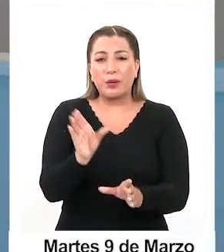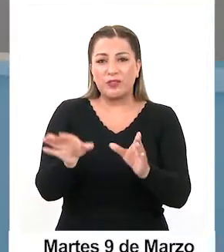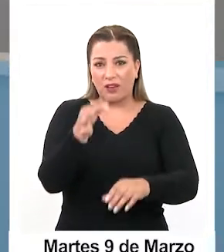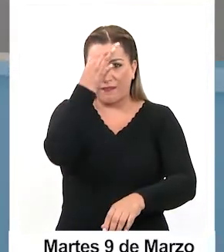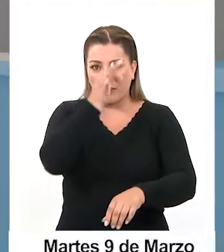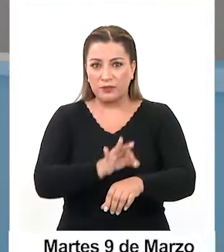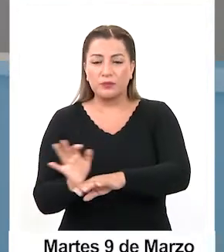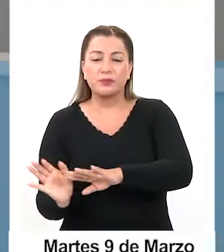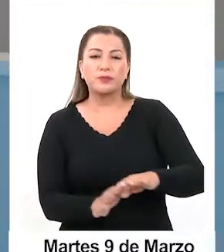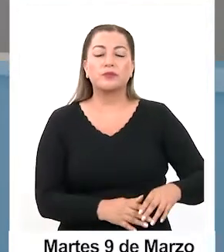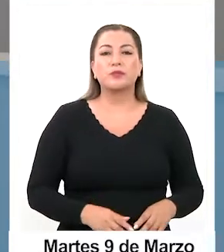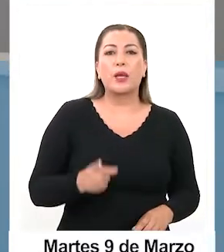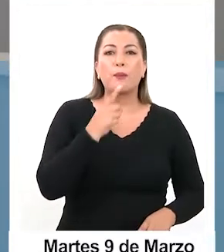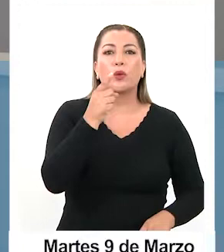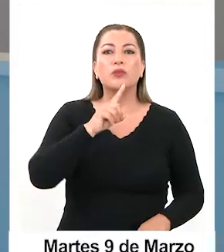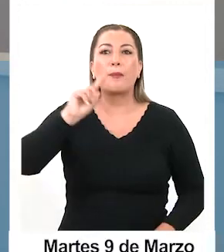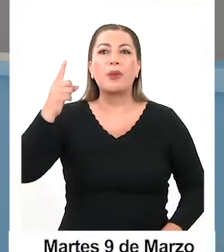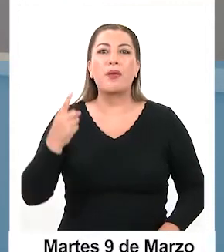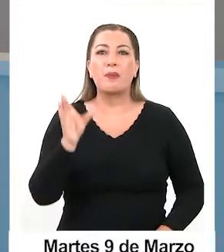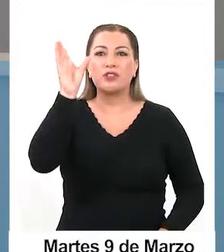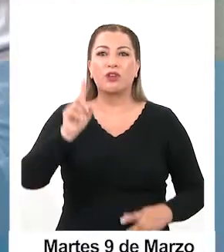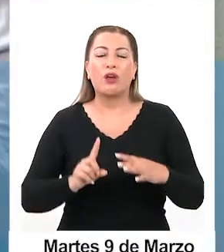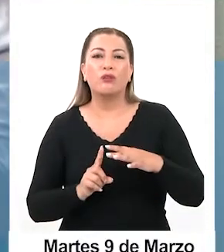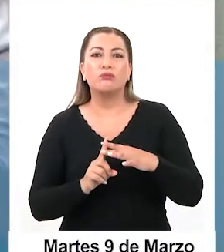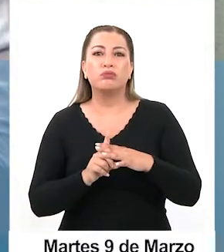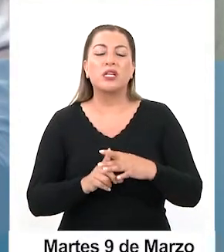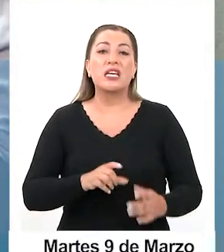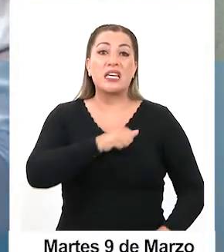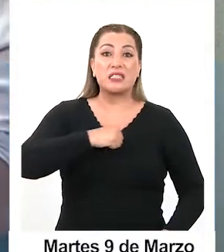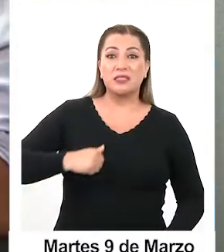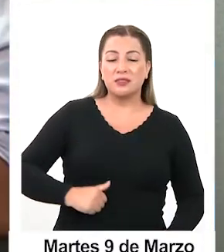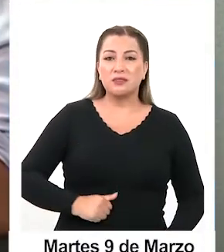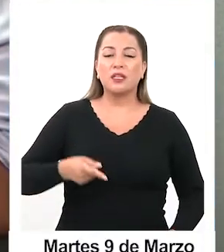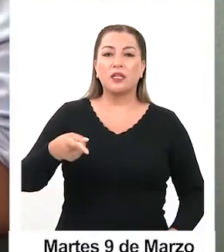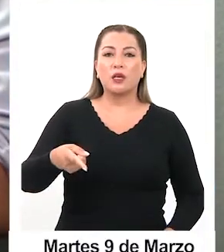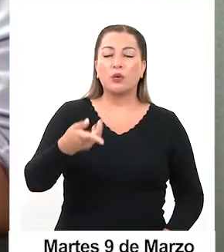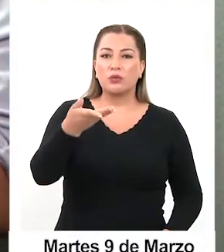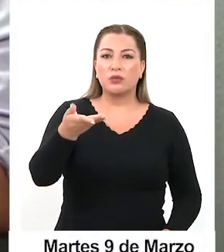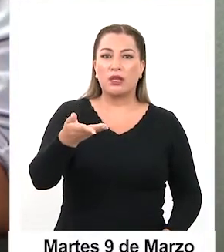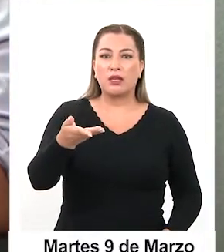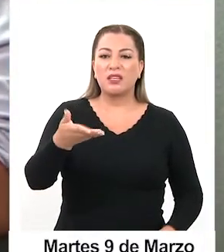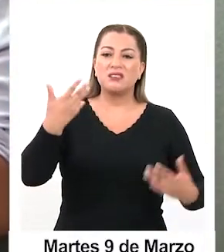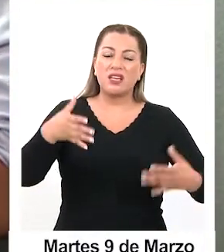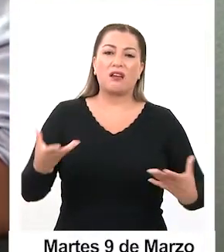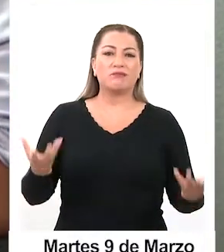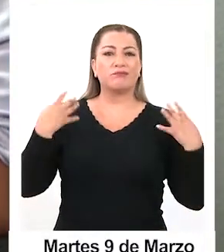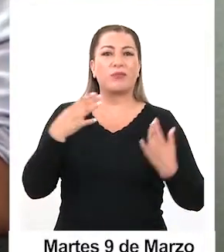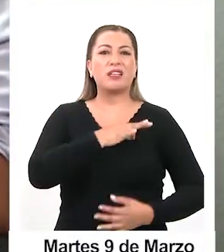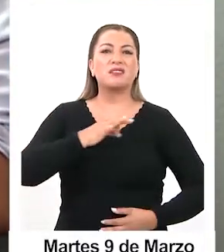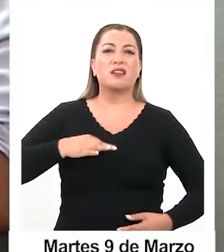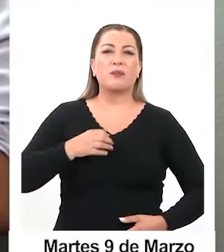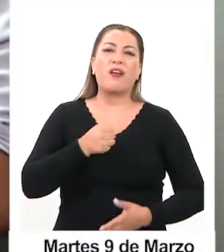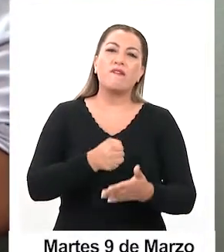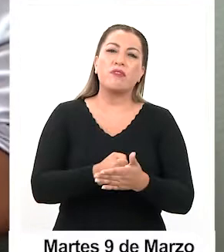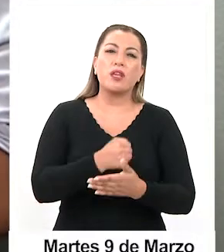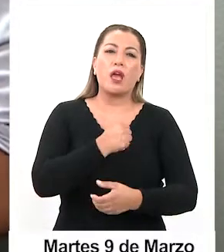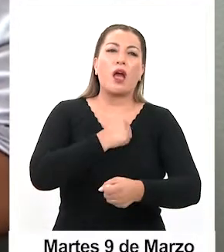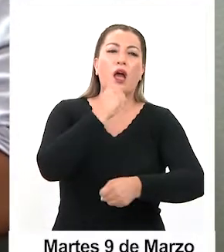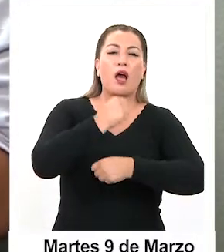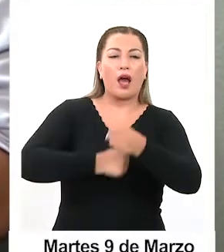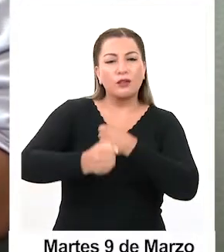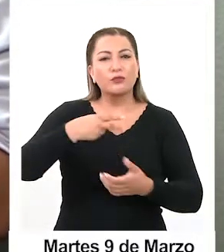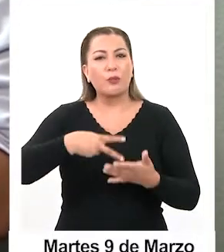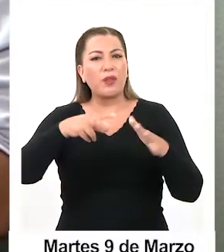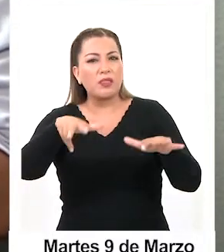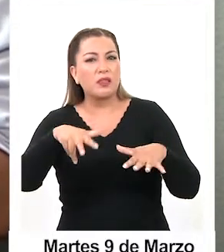Y cuando se presentaron los primeros casos en China, usted en lo personal y también ya en el cargo de Seremi de Salud a fines de 2019,